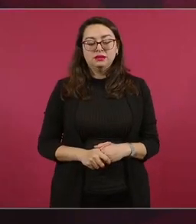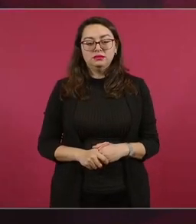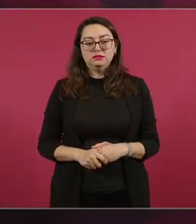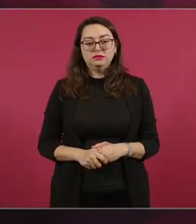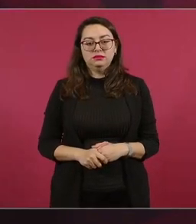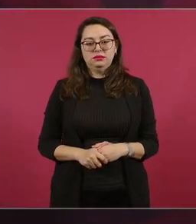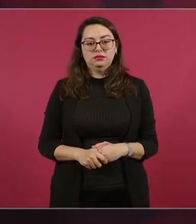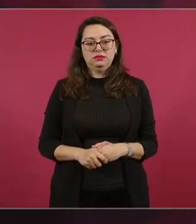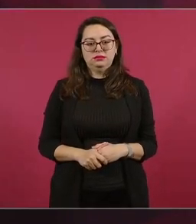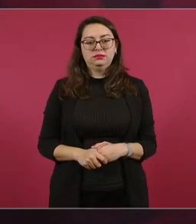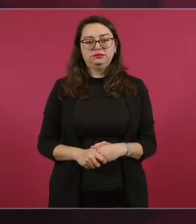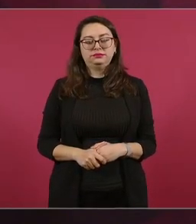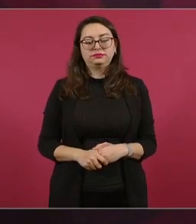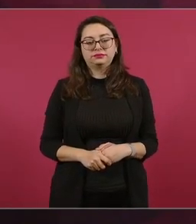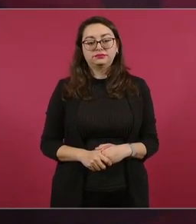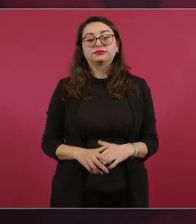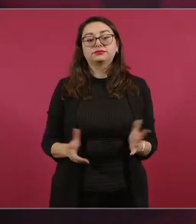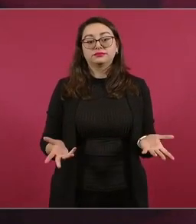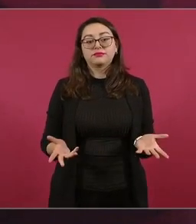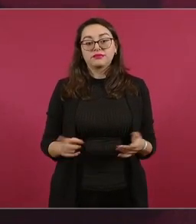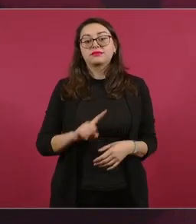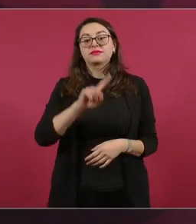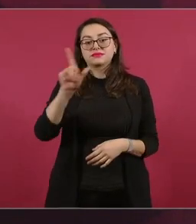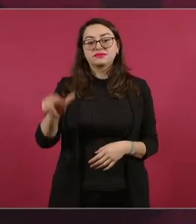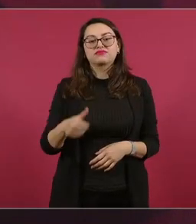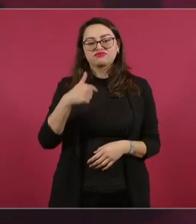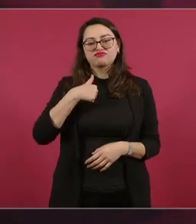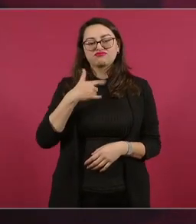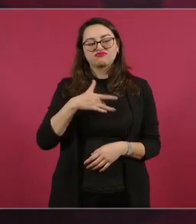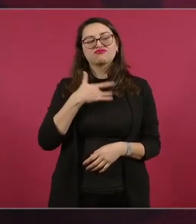visitando solo América,